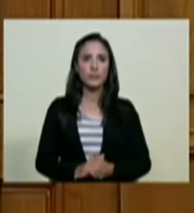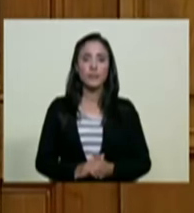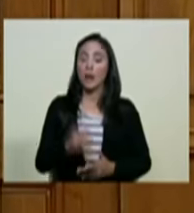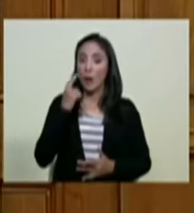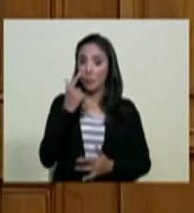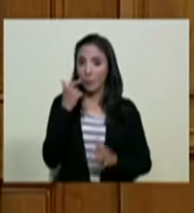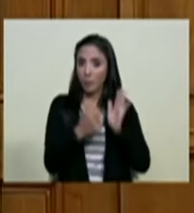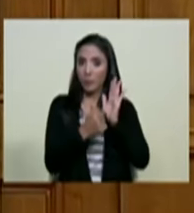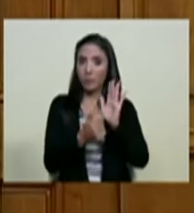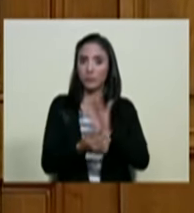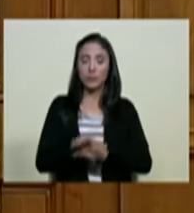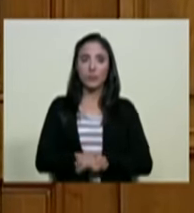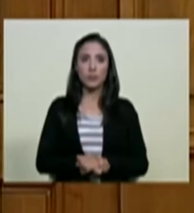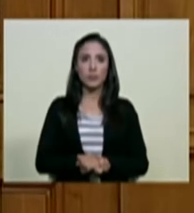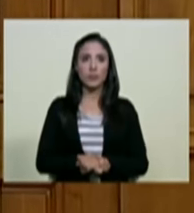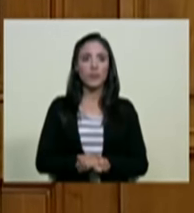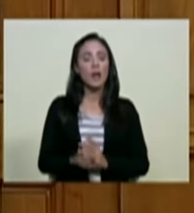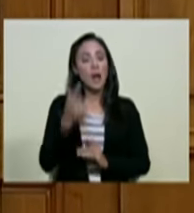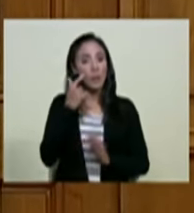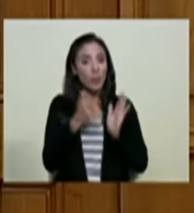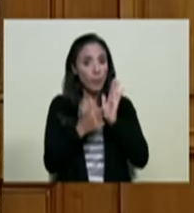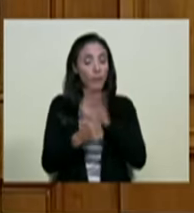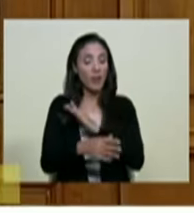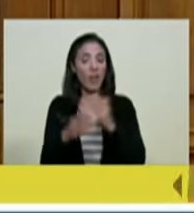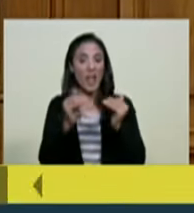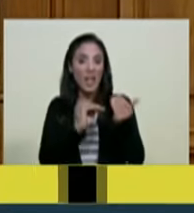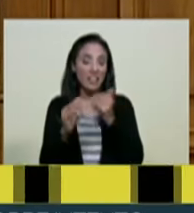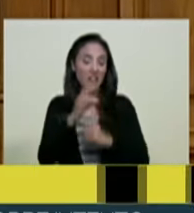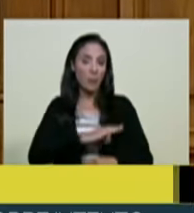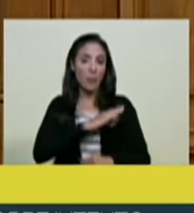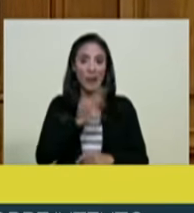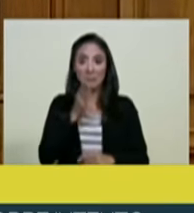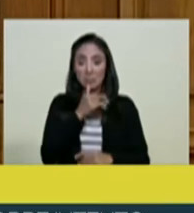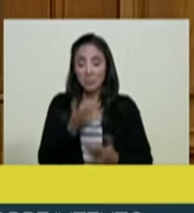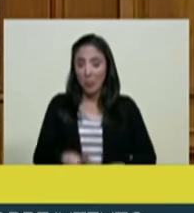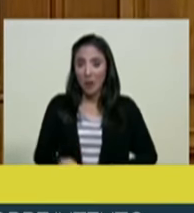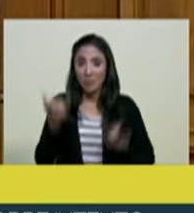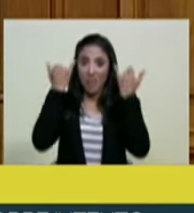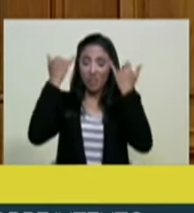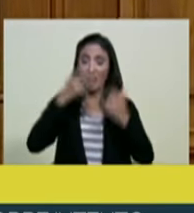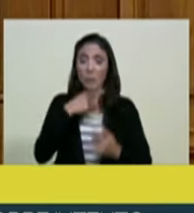política, la extrapolítica la llamo yo, la no política.